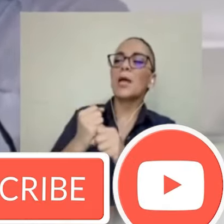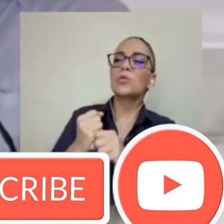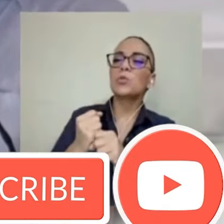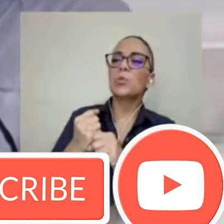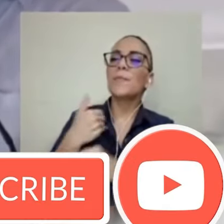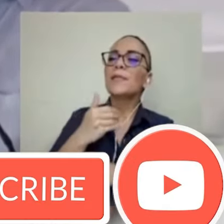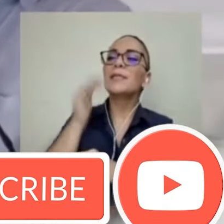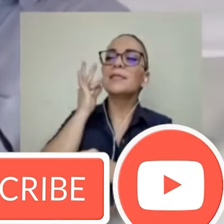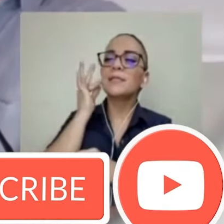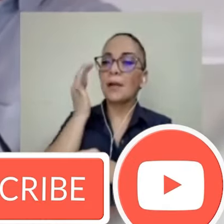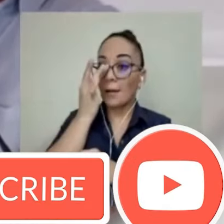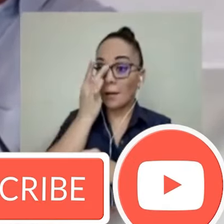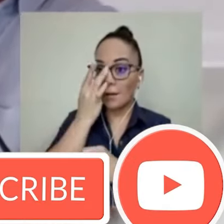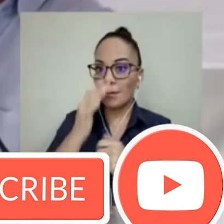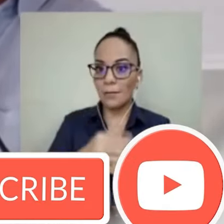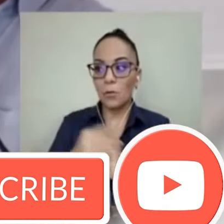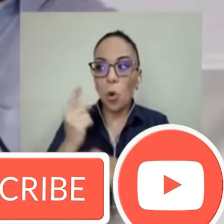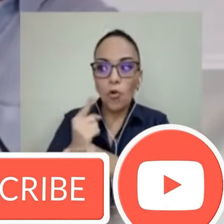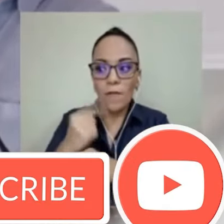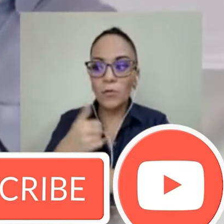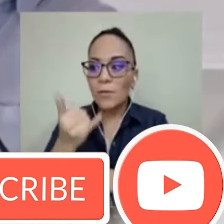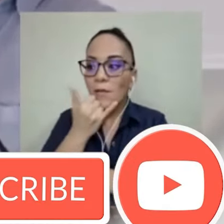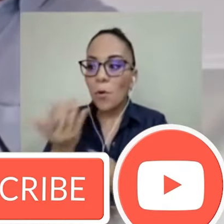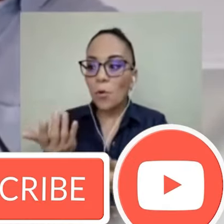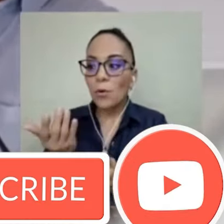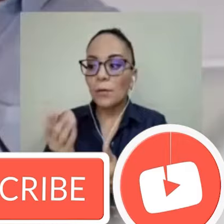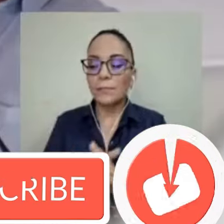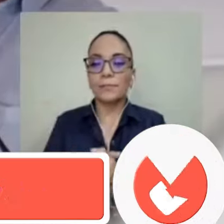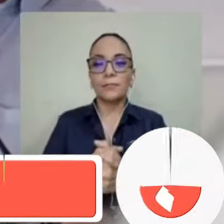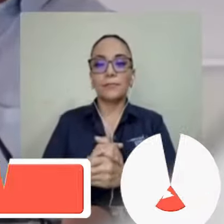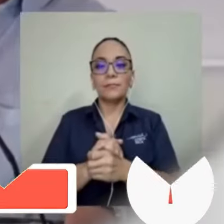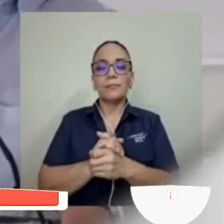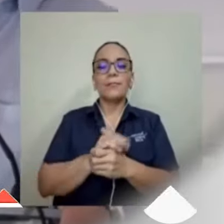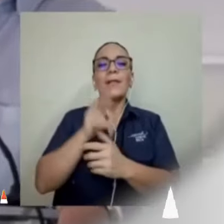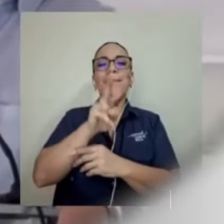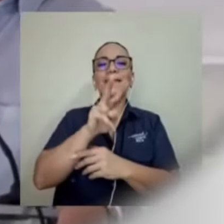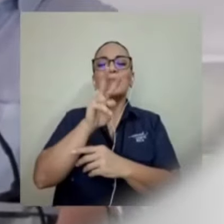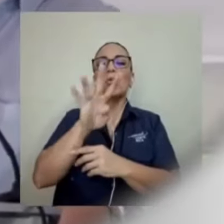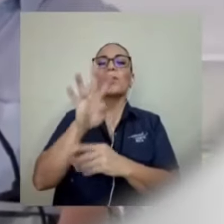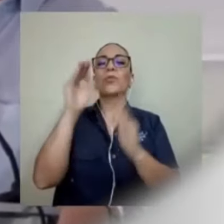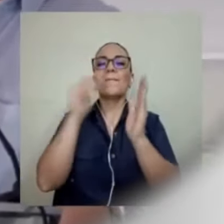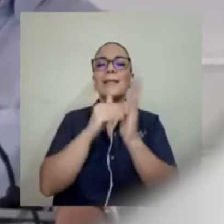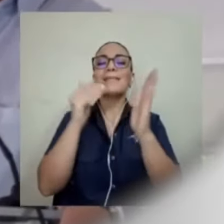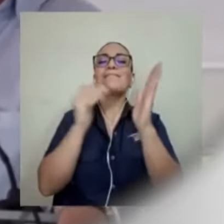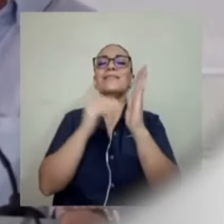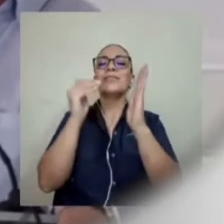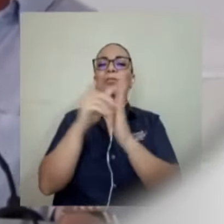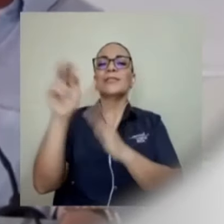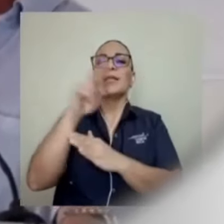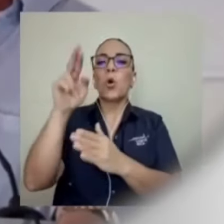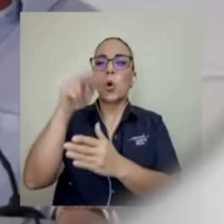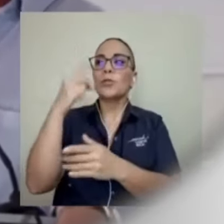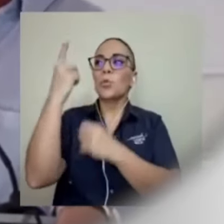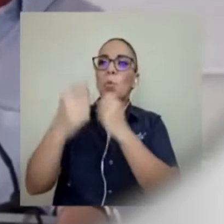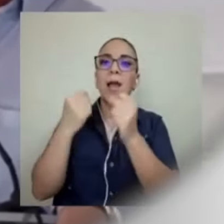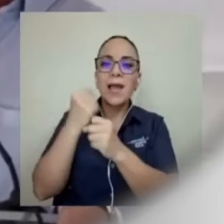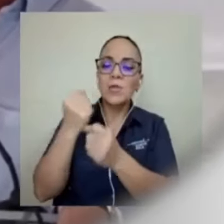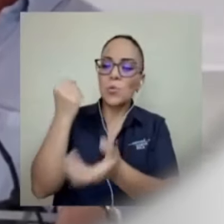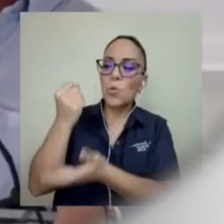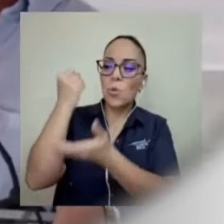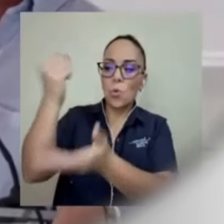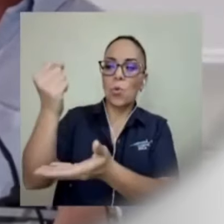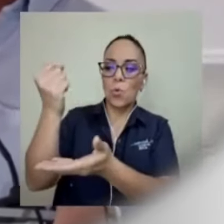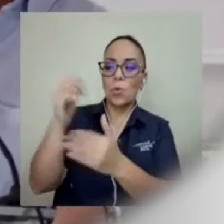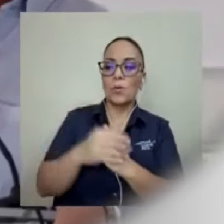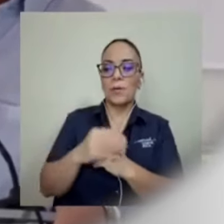ministro corríjame si me equivoco 24,000 millones de colones al año que le daba